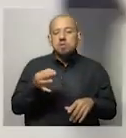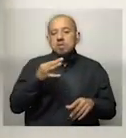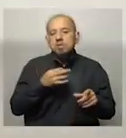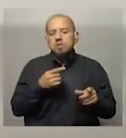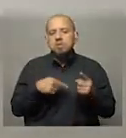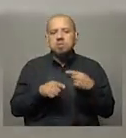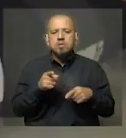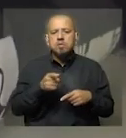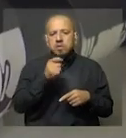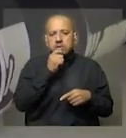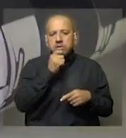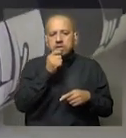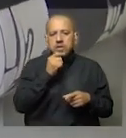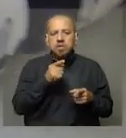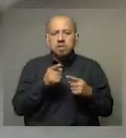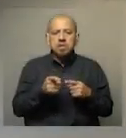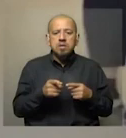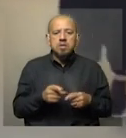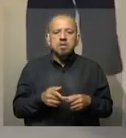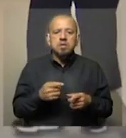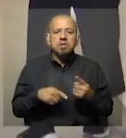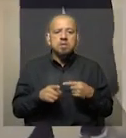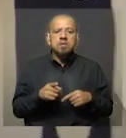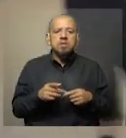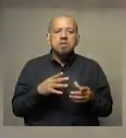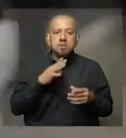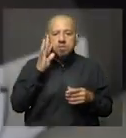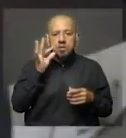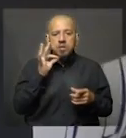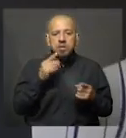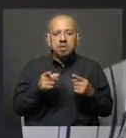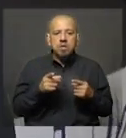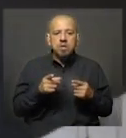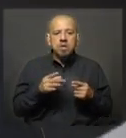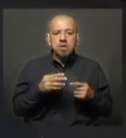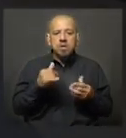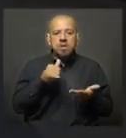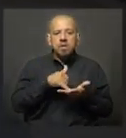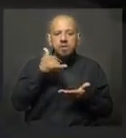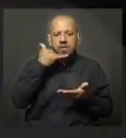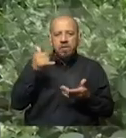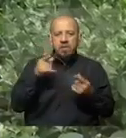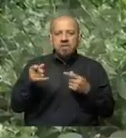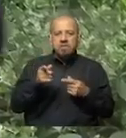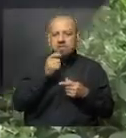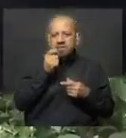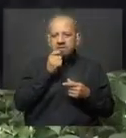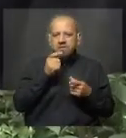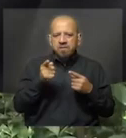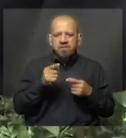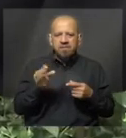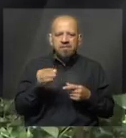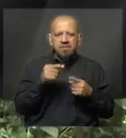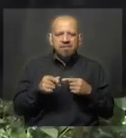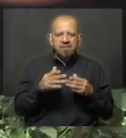no entrevistaste a este, pero no podés, y yo, perdón, lo llamamos por teléfono, y todo el mundo, por supuesto,